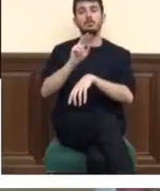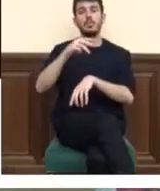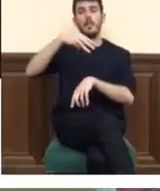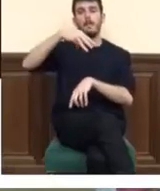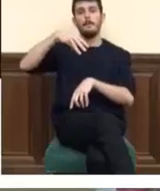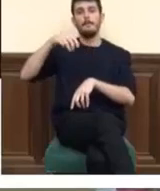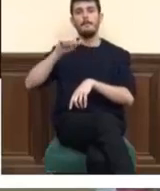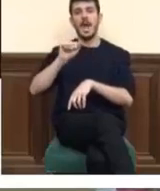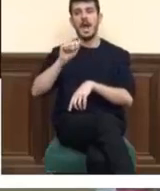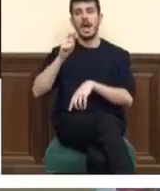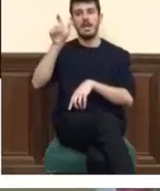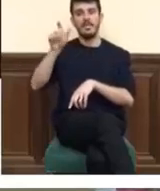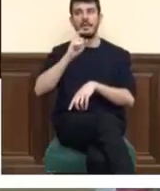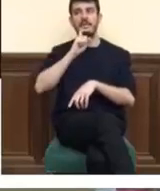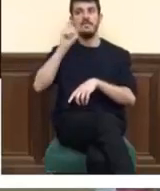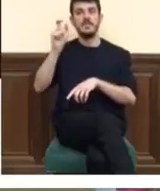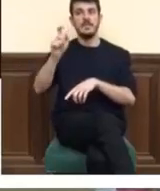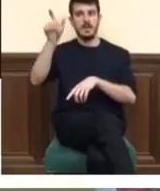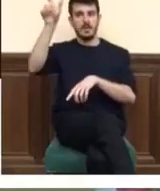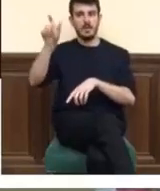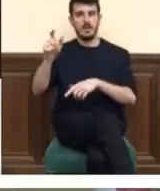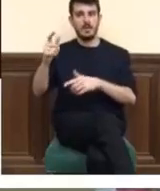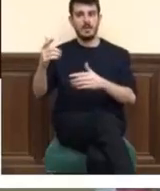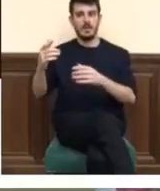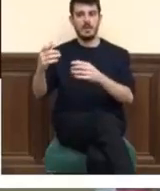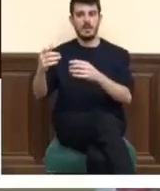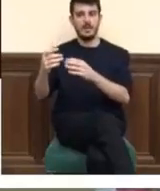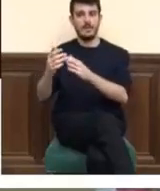el aviso domiciliario